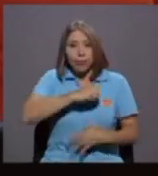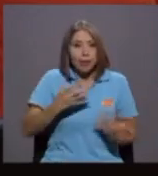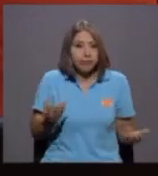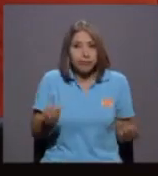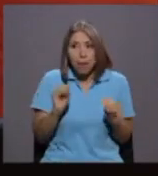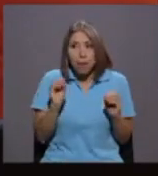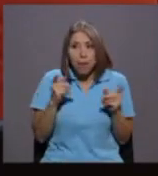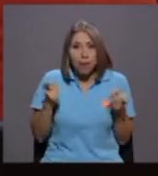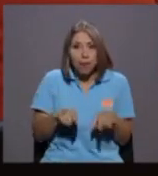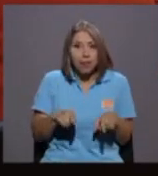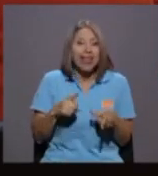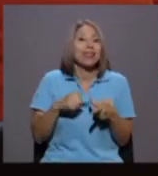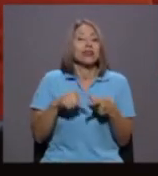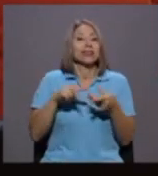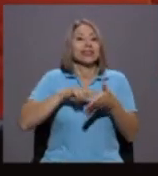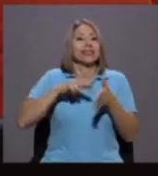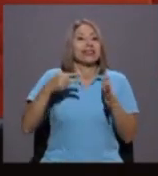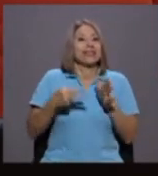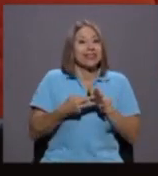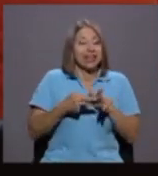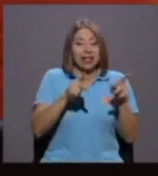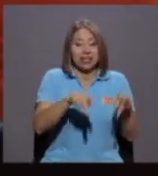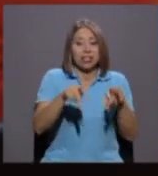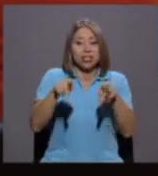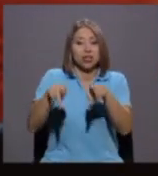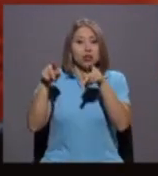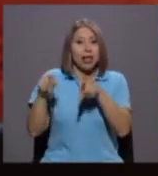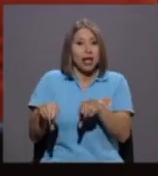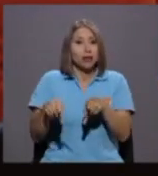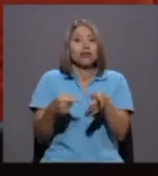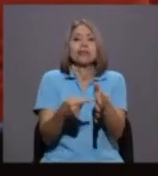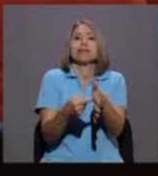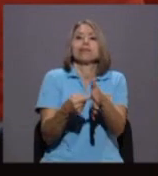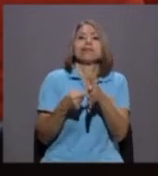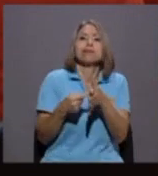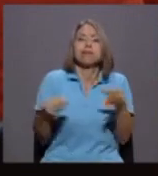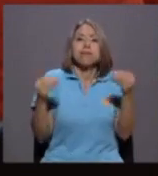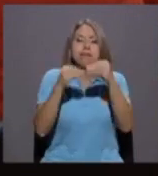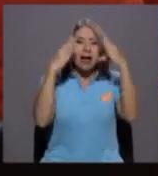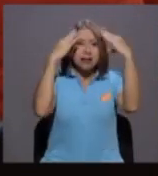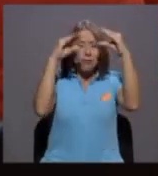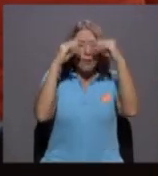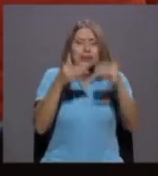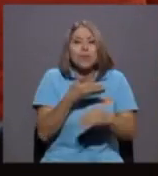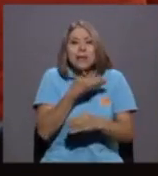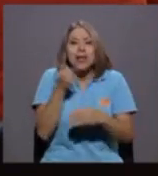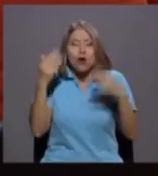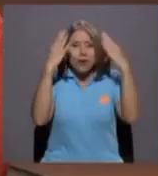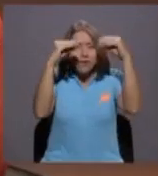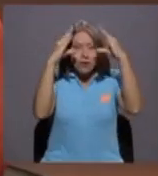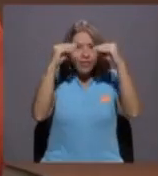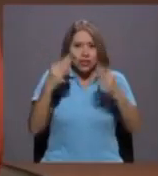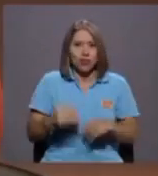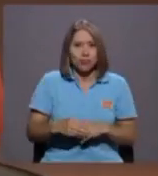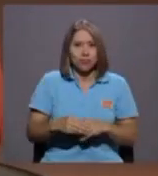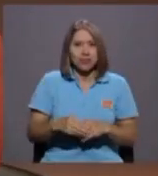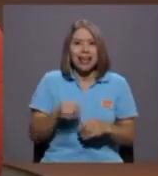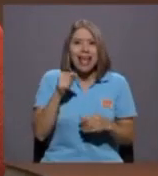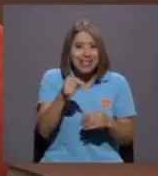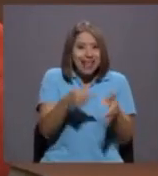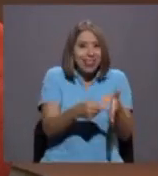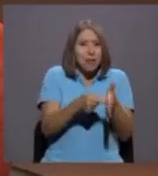la demanda ciudadana por más y mejor información crece mucho más aceleradamente que